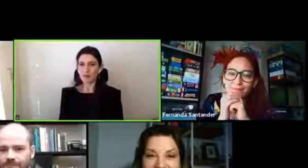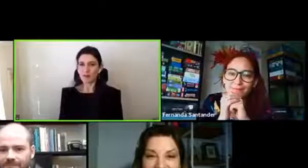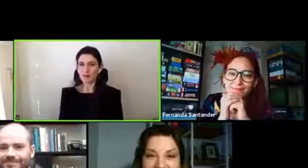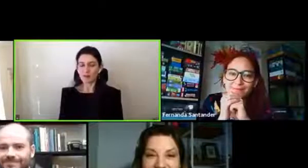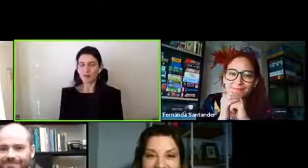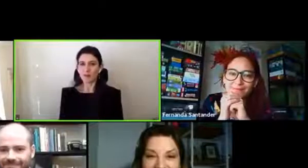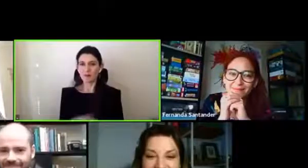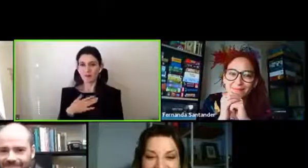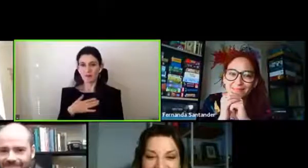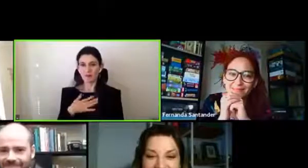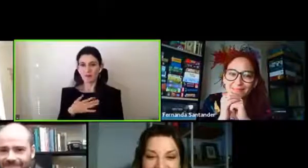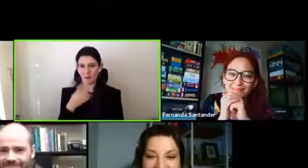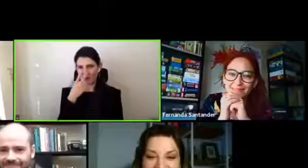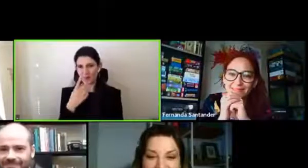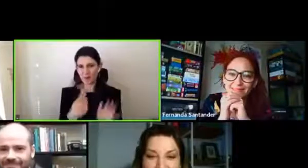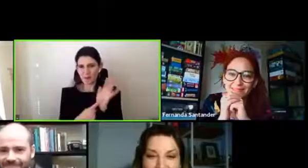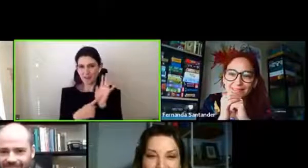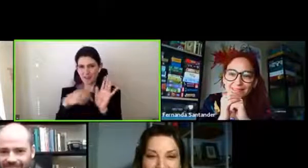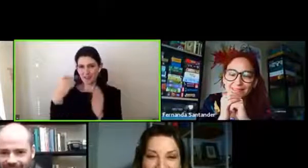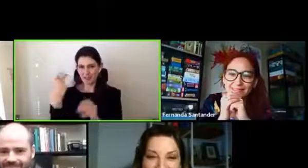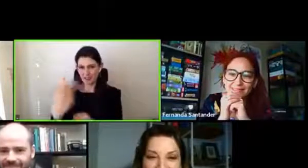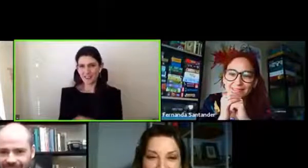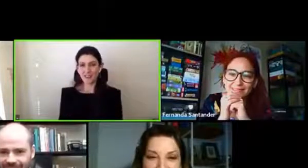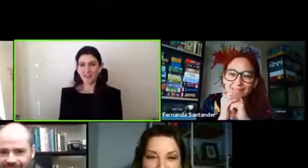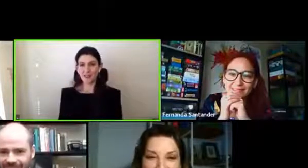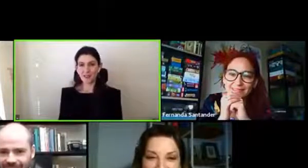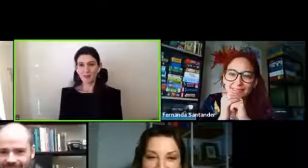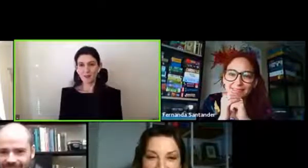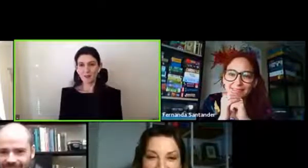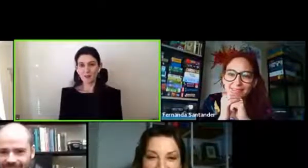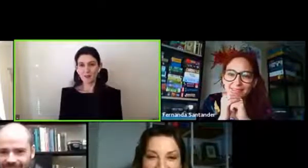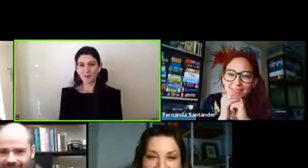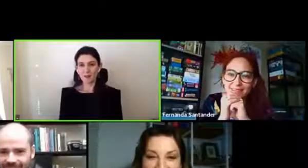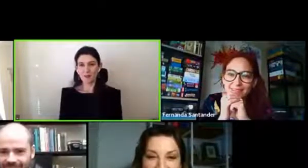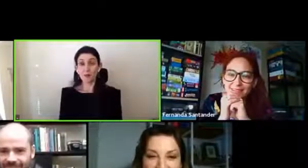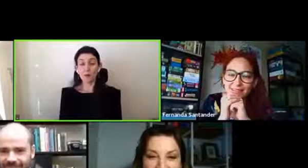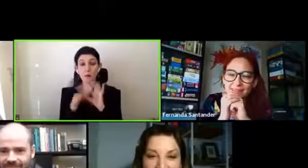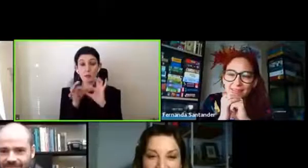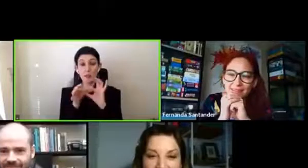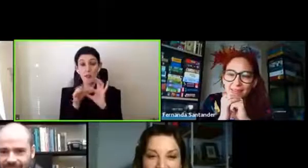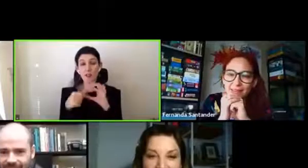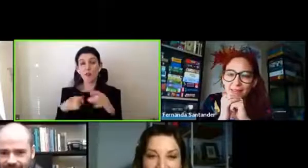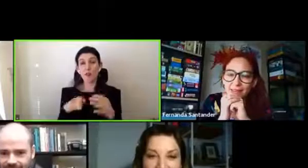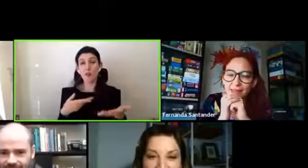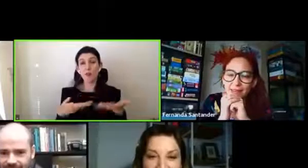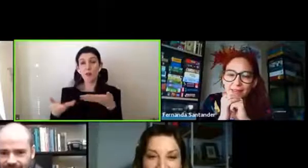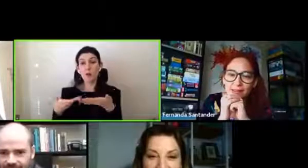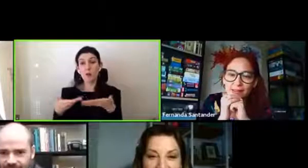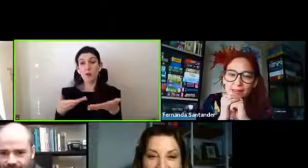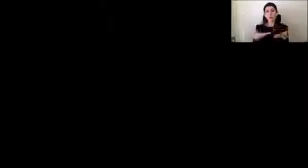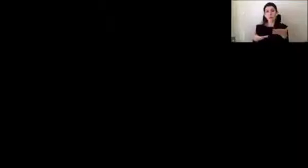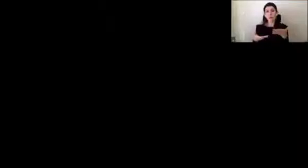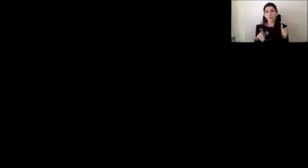queremos ver tu presentación. Muchas gracias. Voy a compartir pantalla.